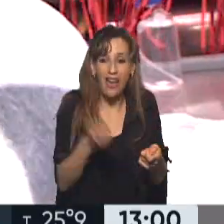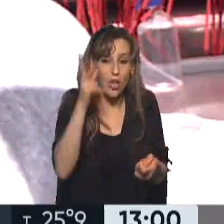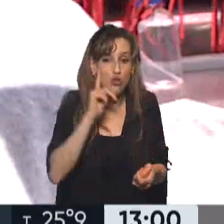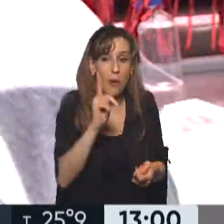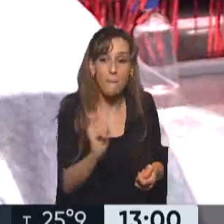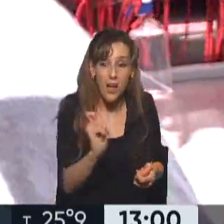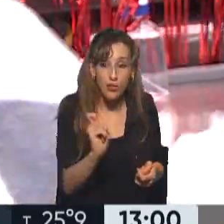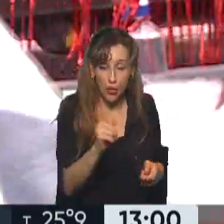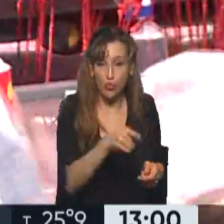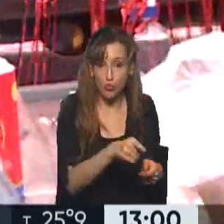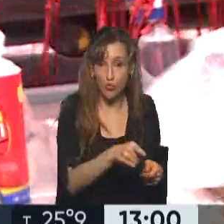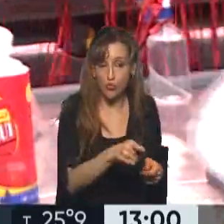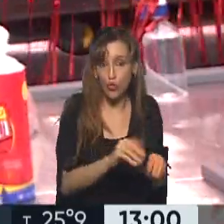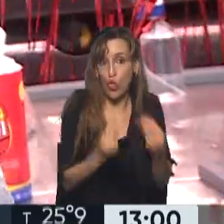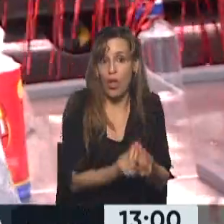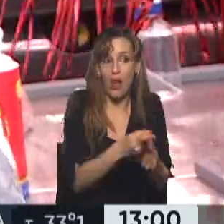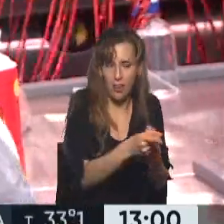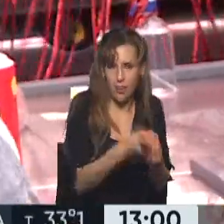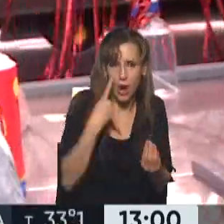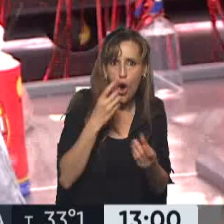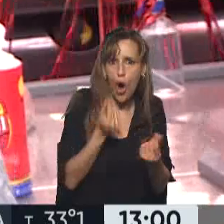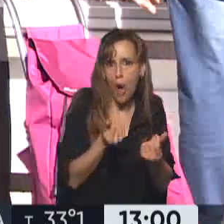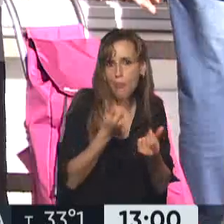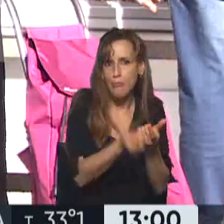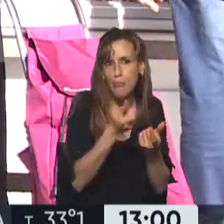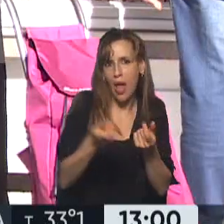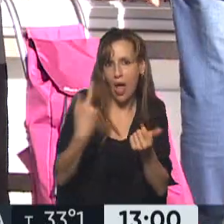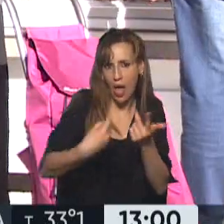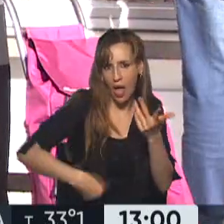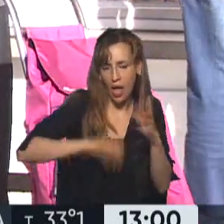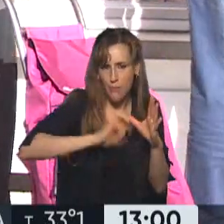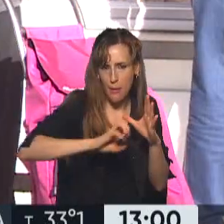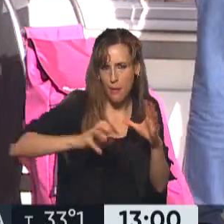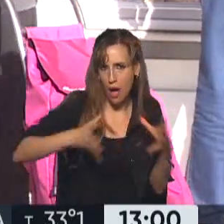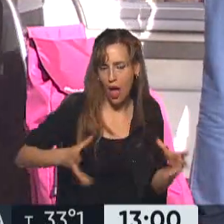casi 16.000 pesos. Pero bueno, ya lo tengo para varios días. Para varios días.